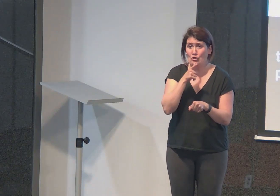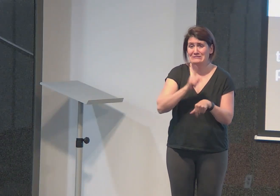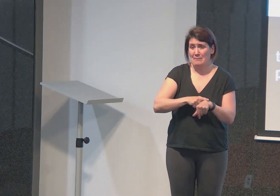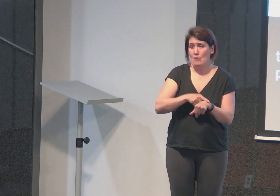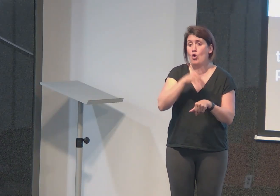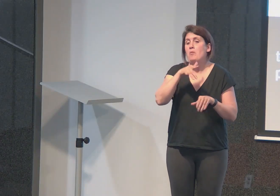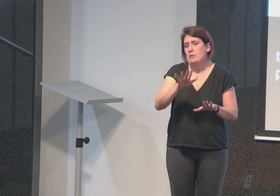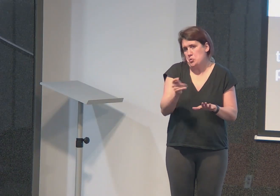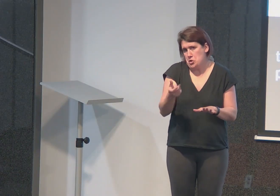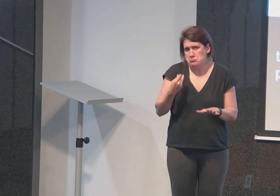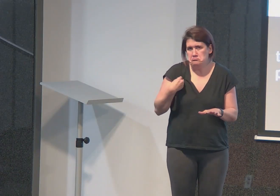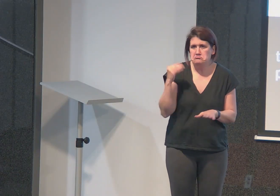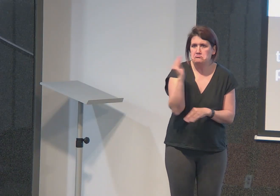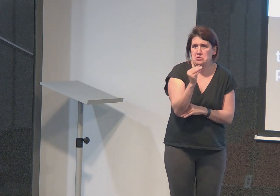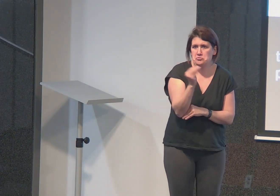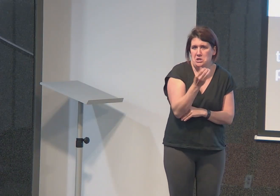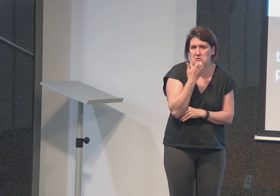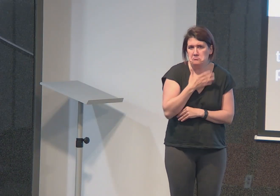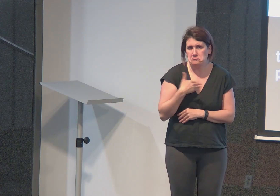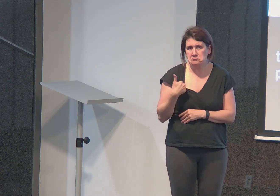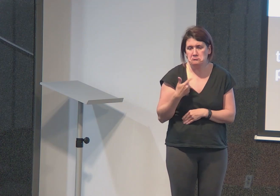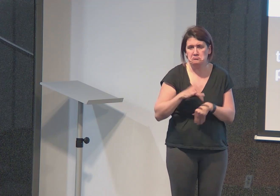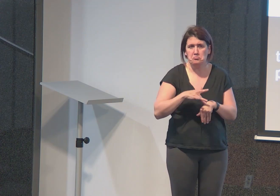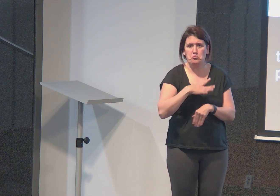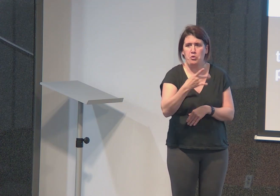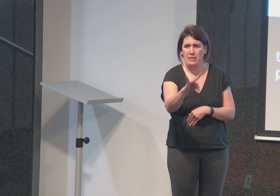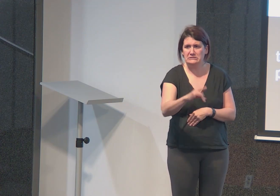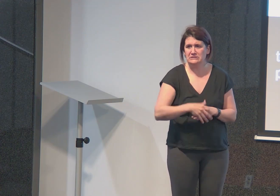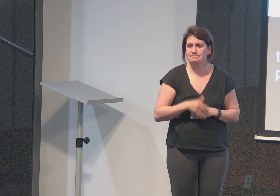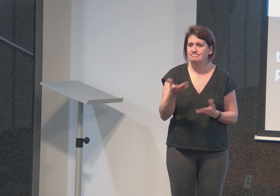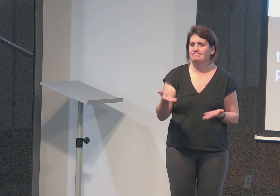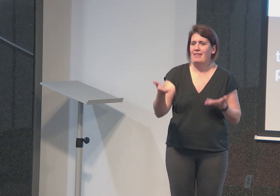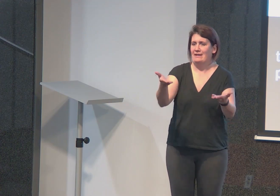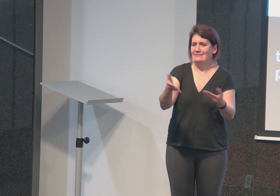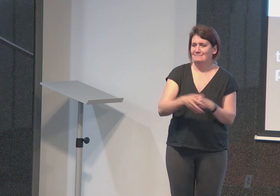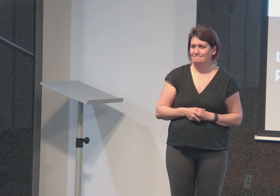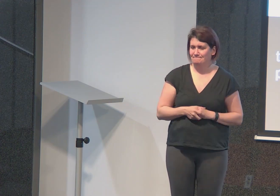tiempo, pero bueno, esto lo merece. Adelante.